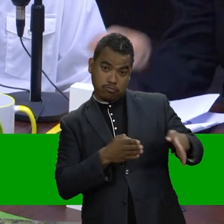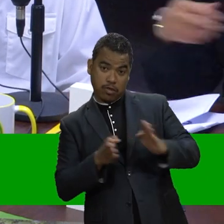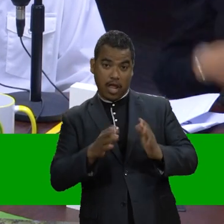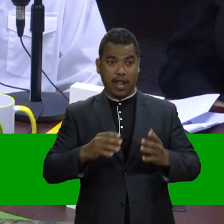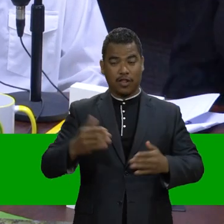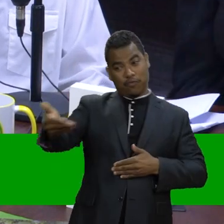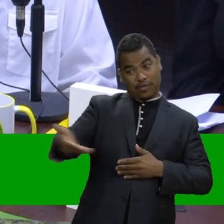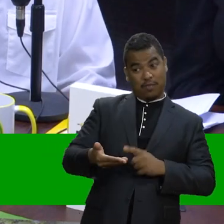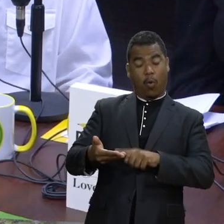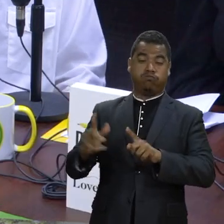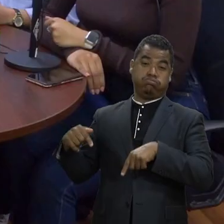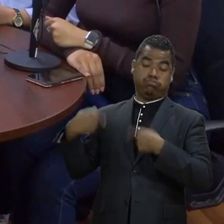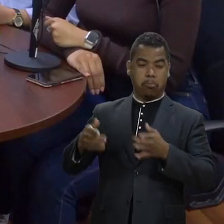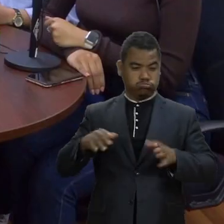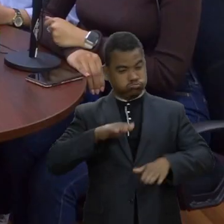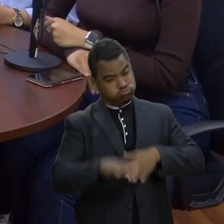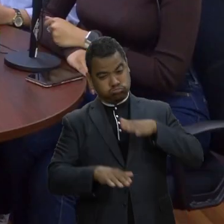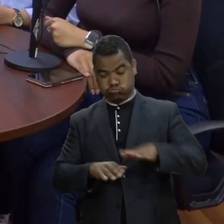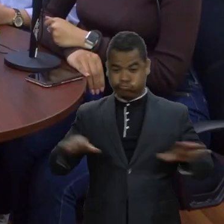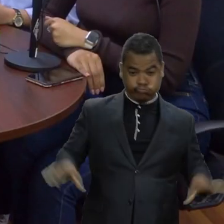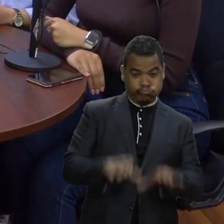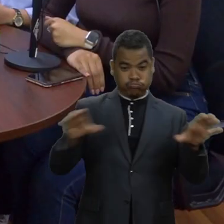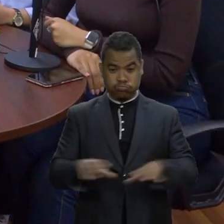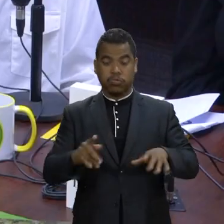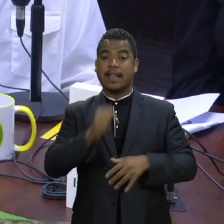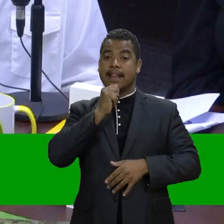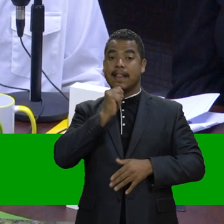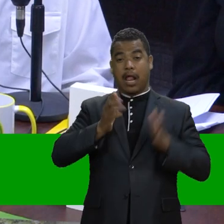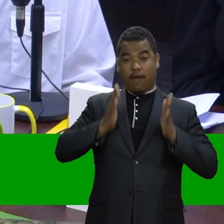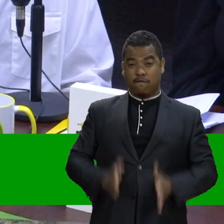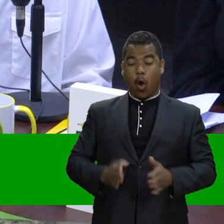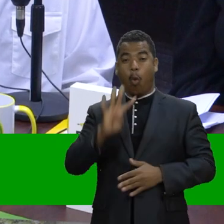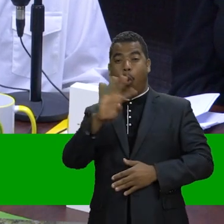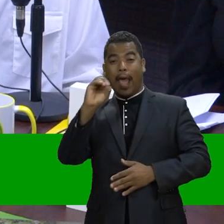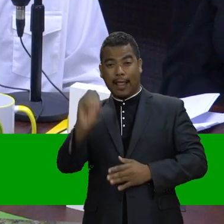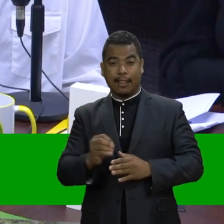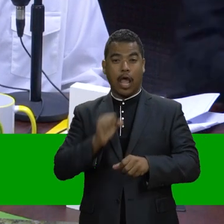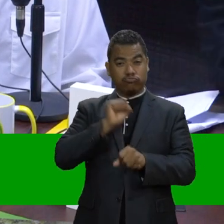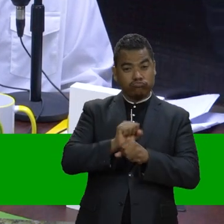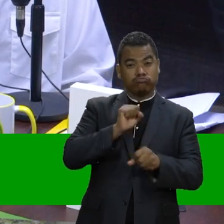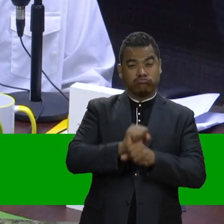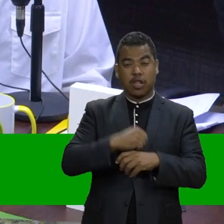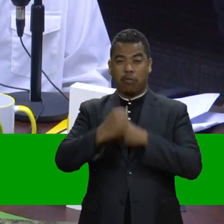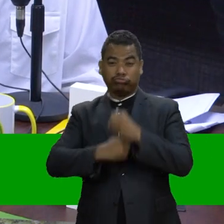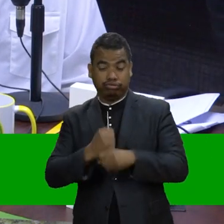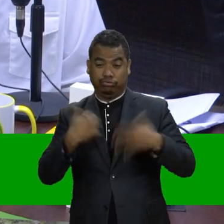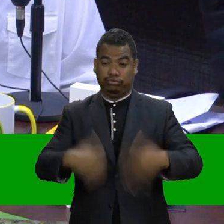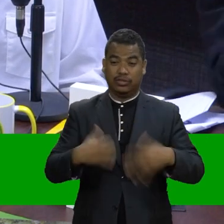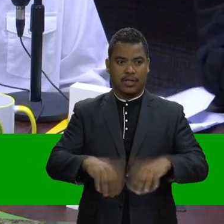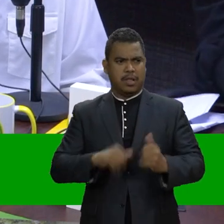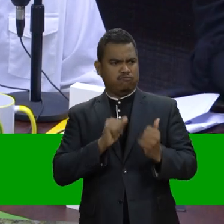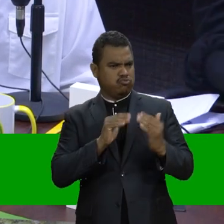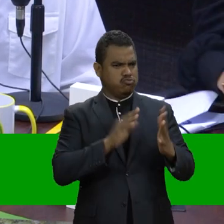nuestra invitada sí que lo ha hecho. Así es, sin duda ha hecho camino al andar en el mundo del periodismo, casi 40 años, enfrentando personas que se creen por encima de lo